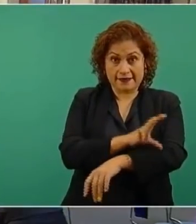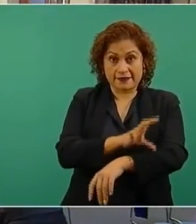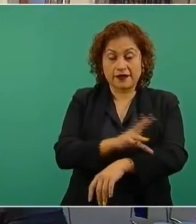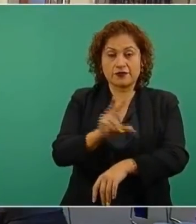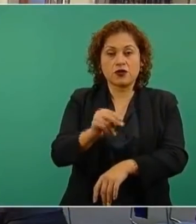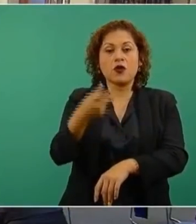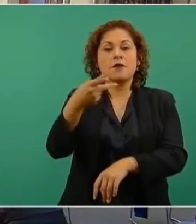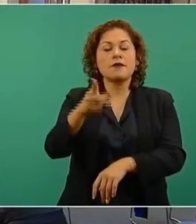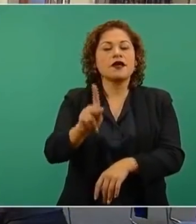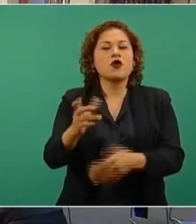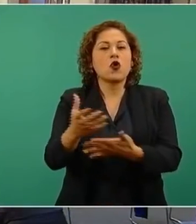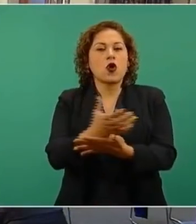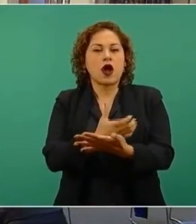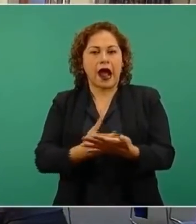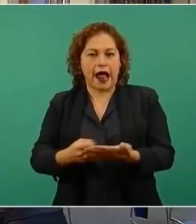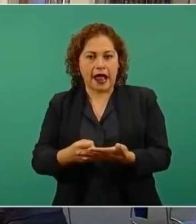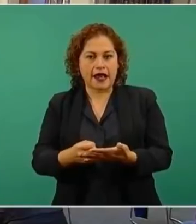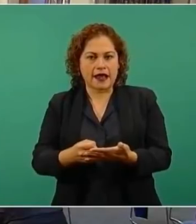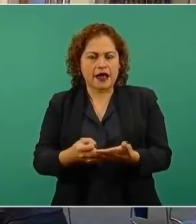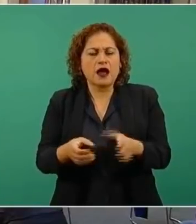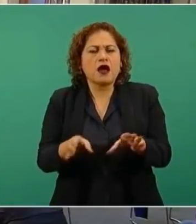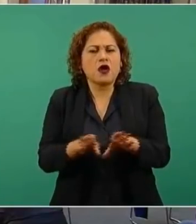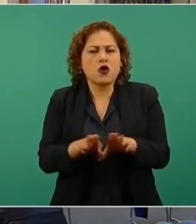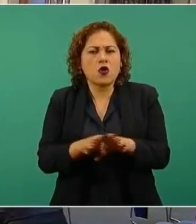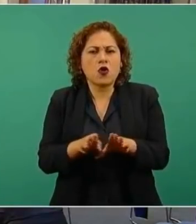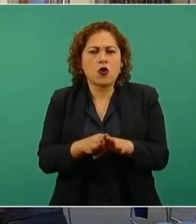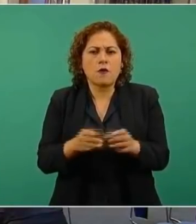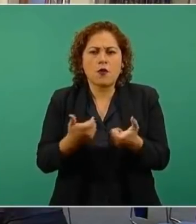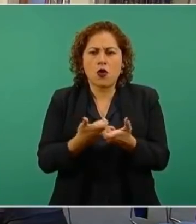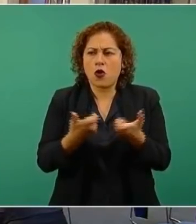utilidades? ¿Cómo se pagan los impuestos de esas